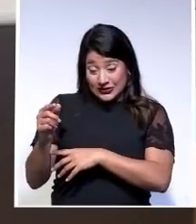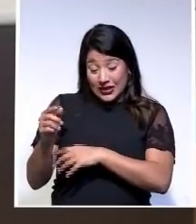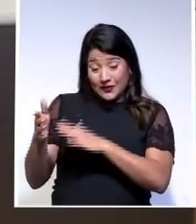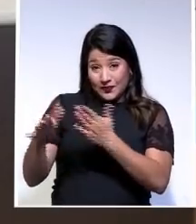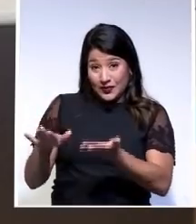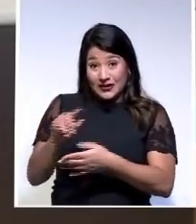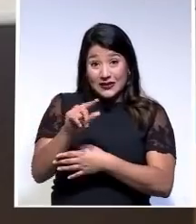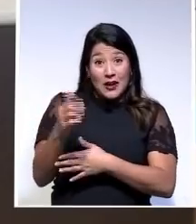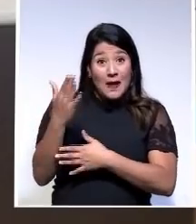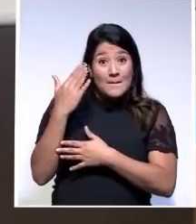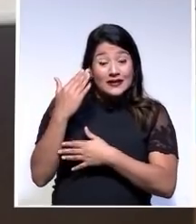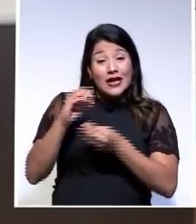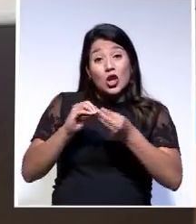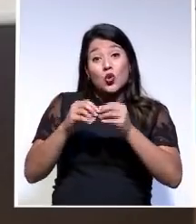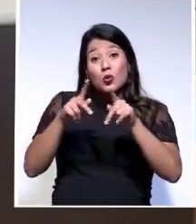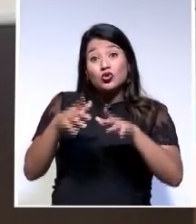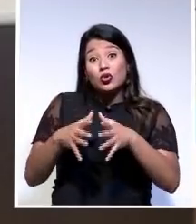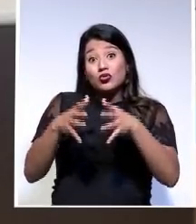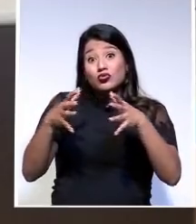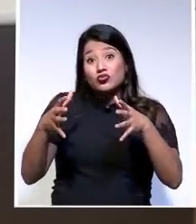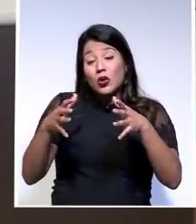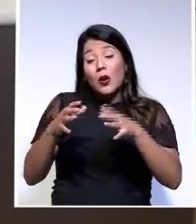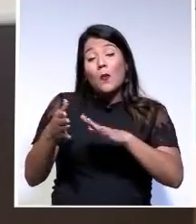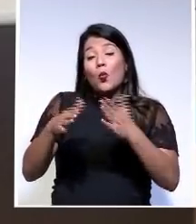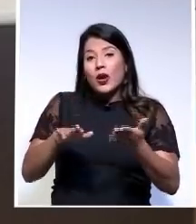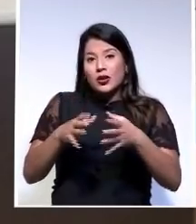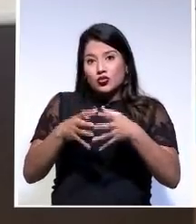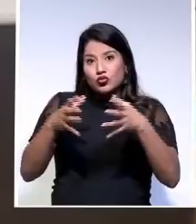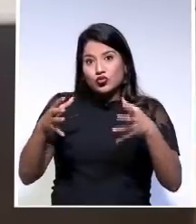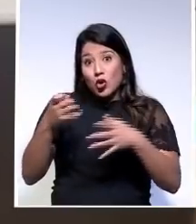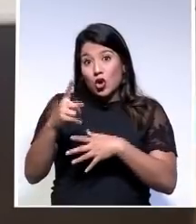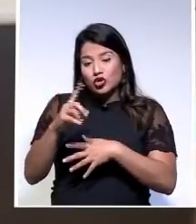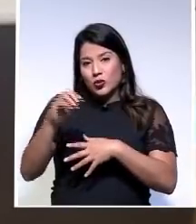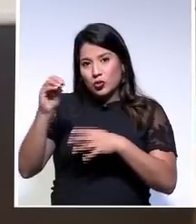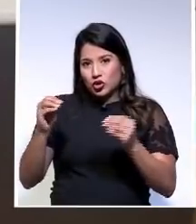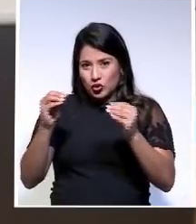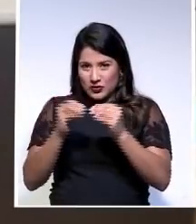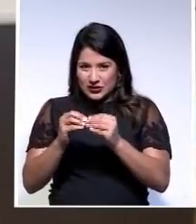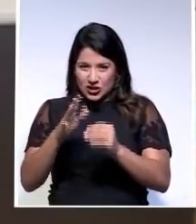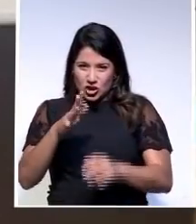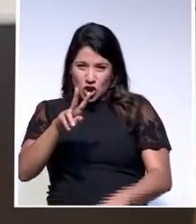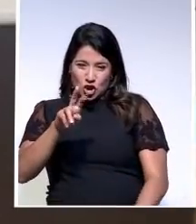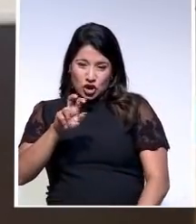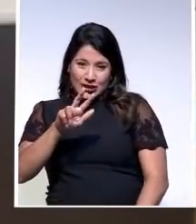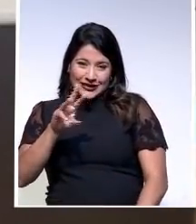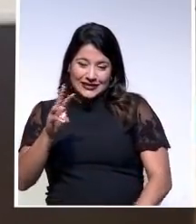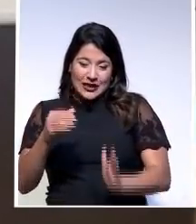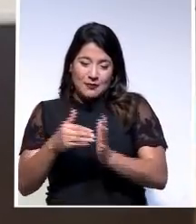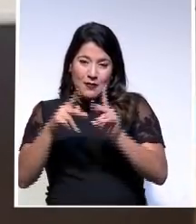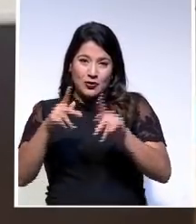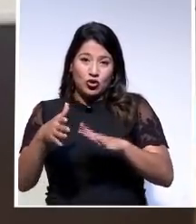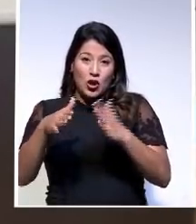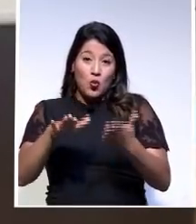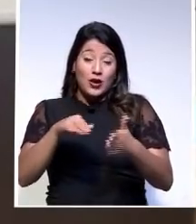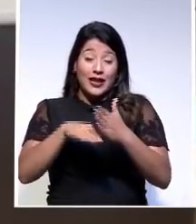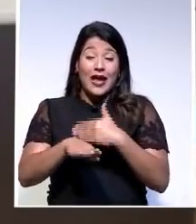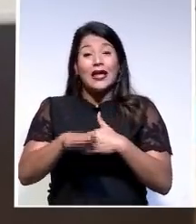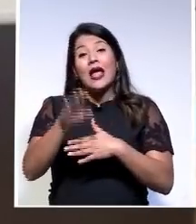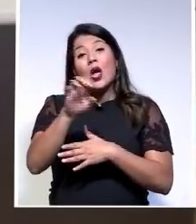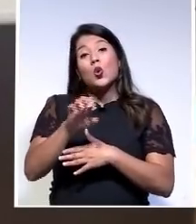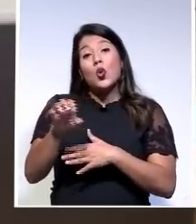aumentó 11%, con una proyección fiable que prevé 236.000 muertos en Europa de aquí al 1 de